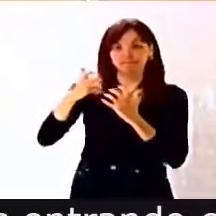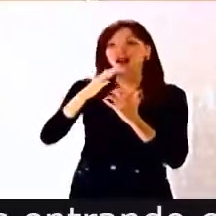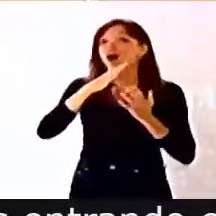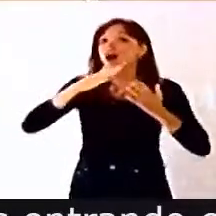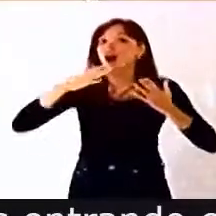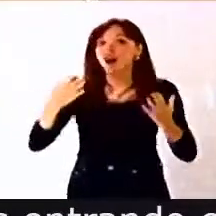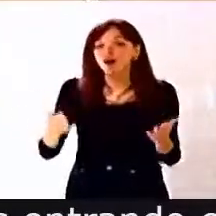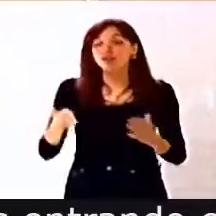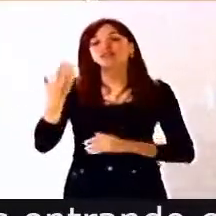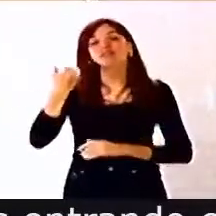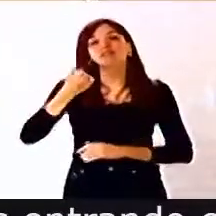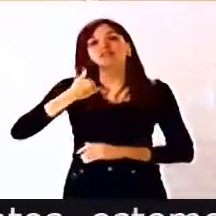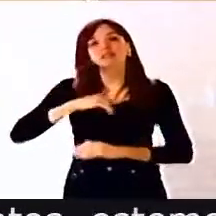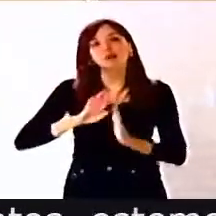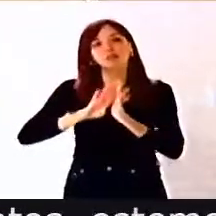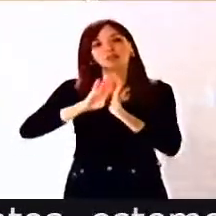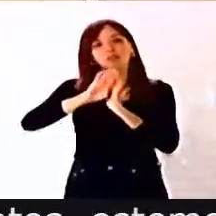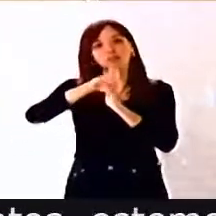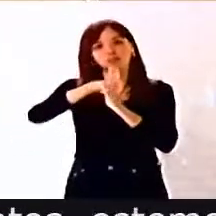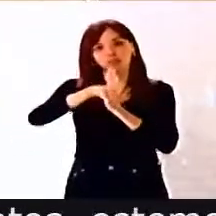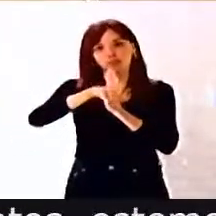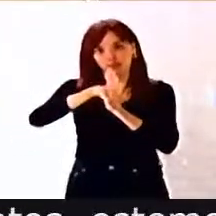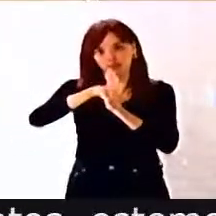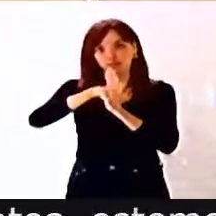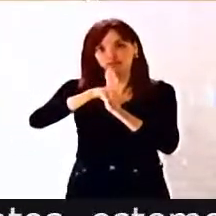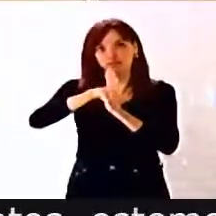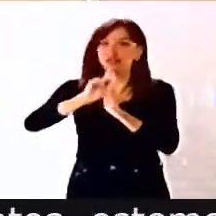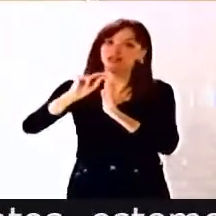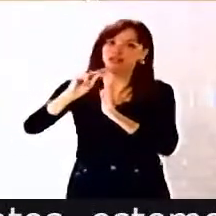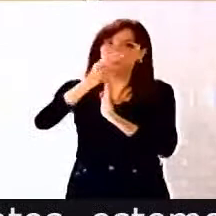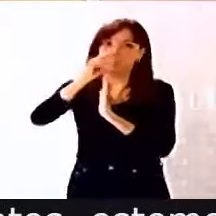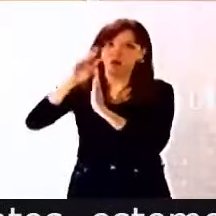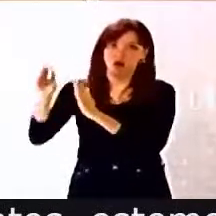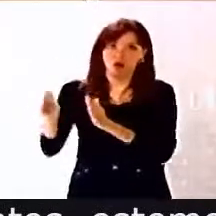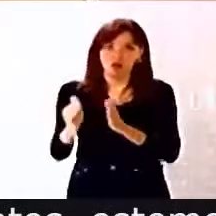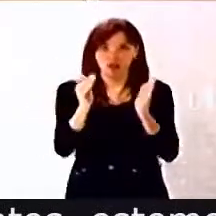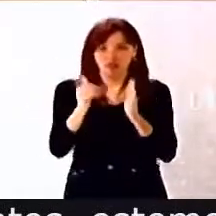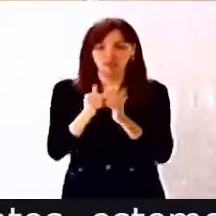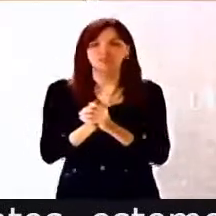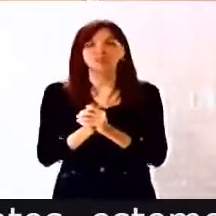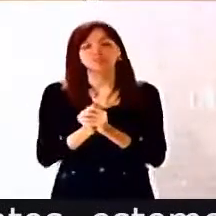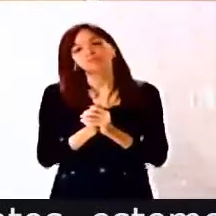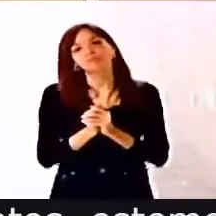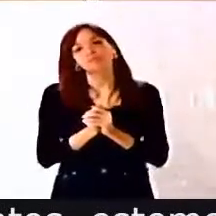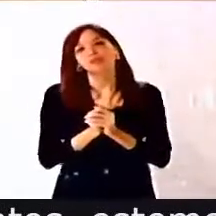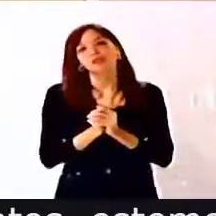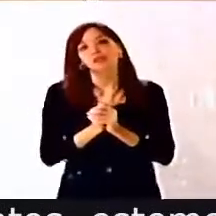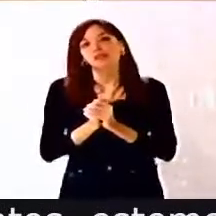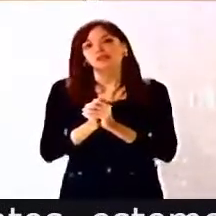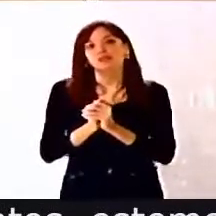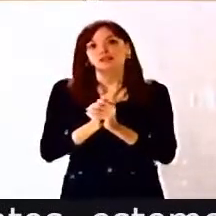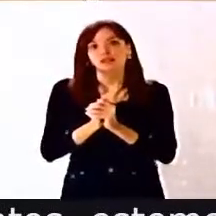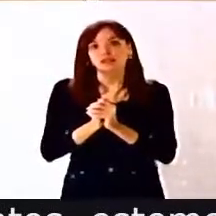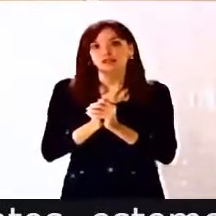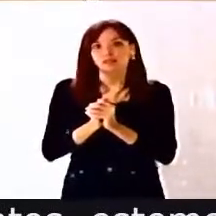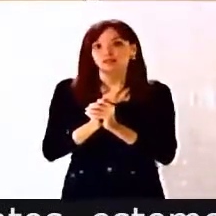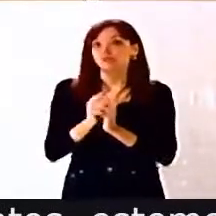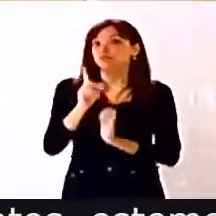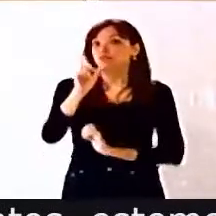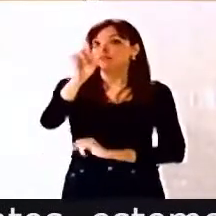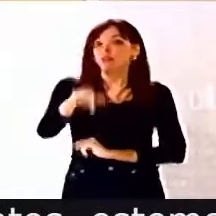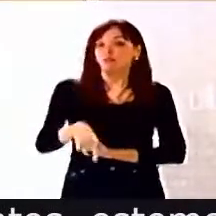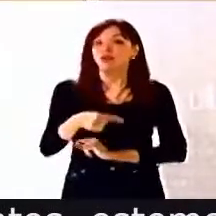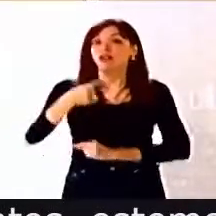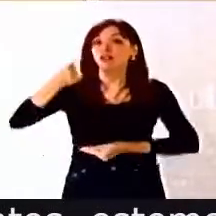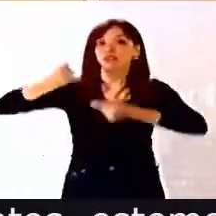estemos entrando en un descenso de esta segunda oleada. Esto, además, viene a coincidir con los datos que